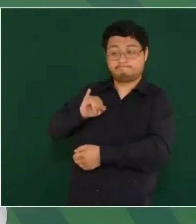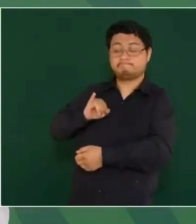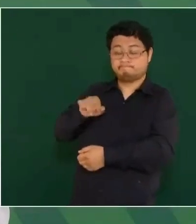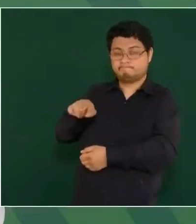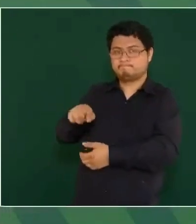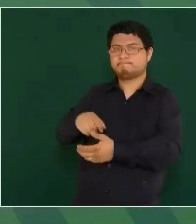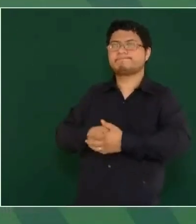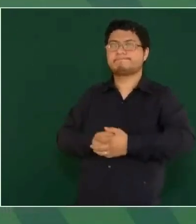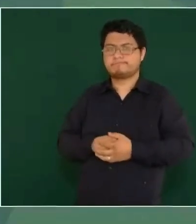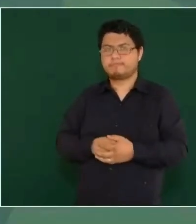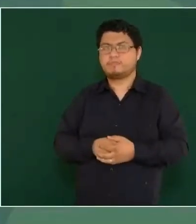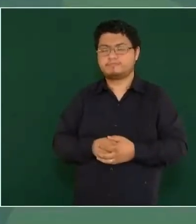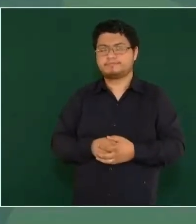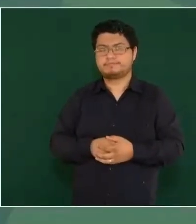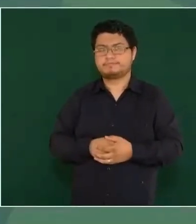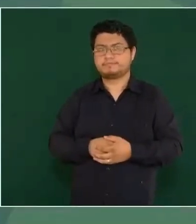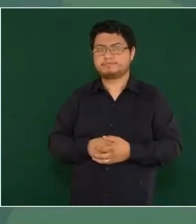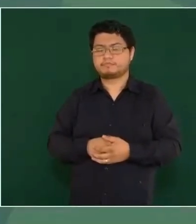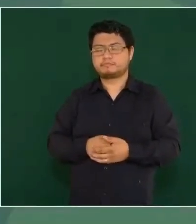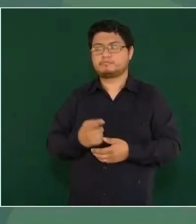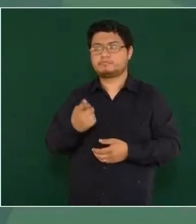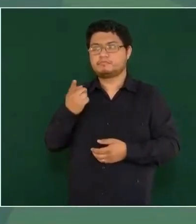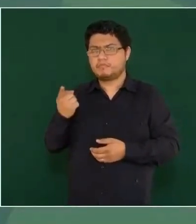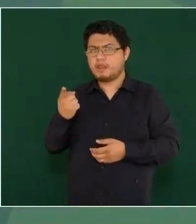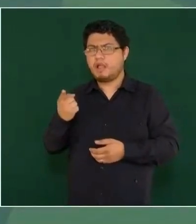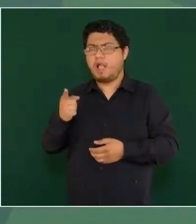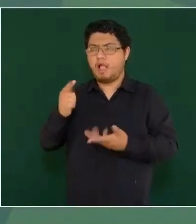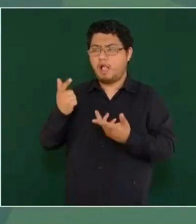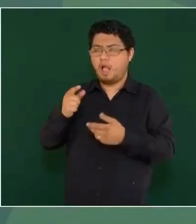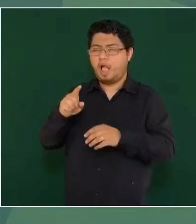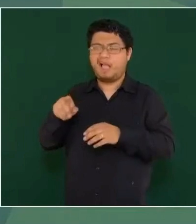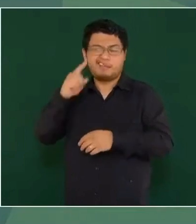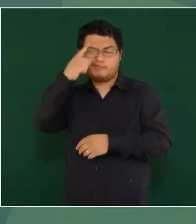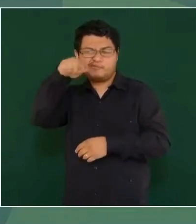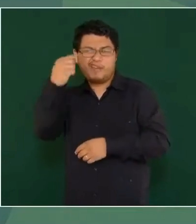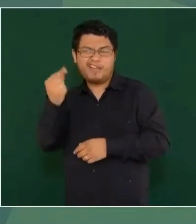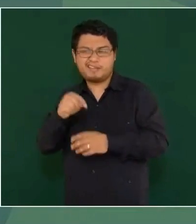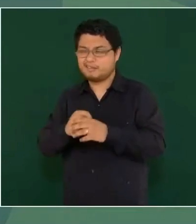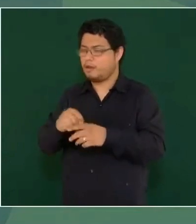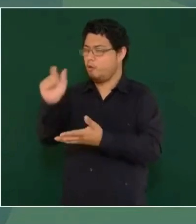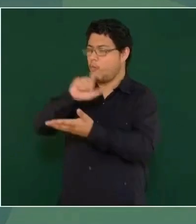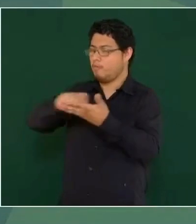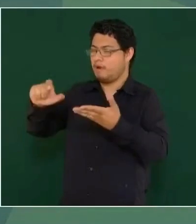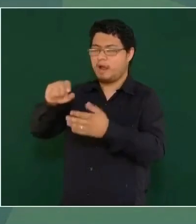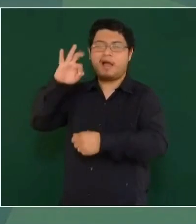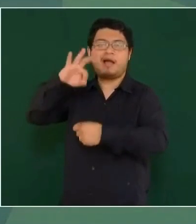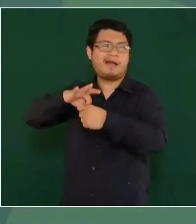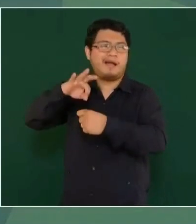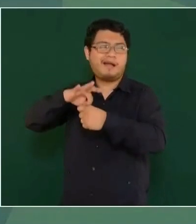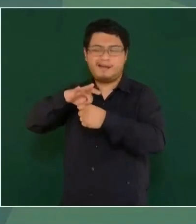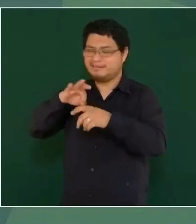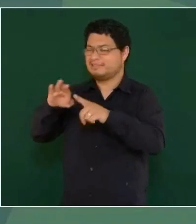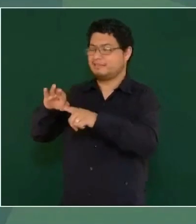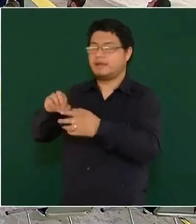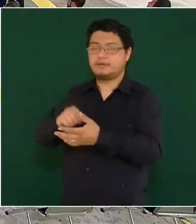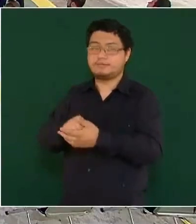el que no se facilite la compra de Voto